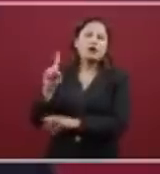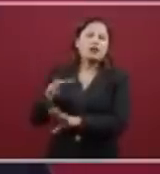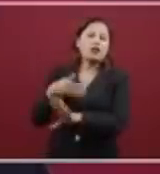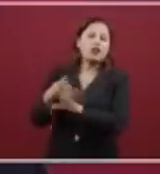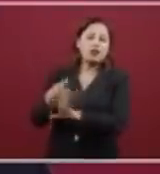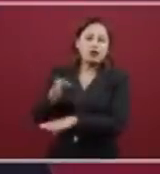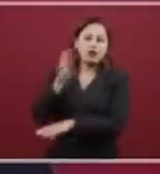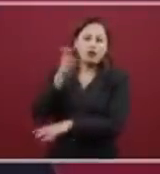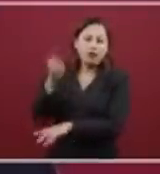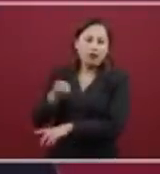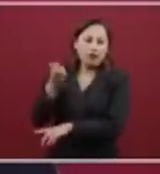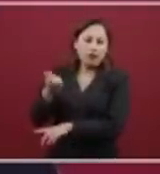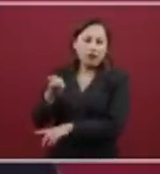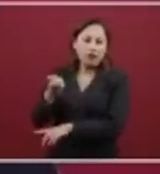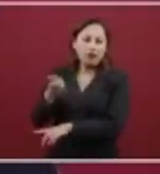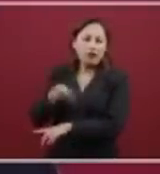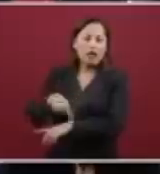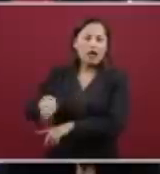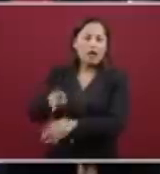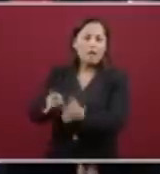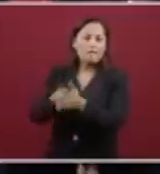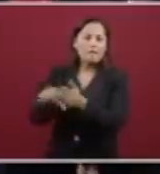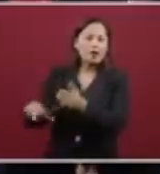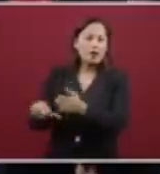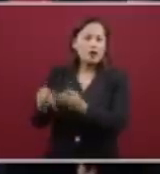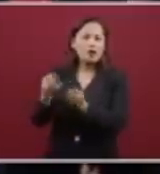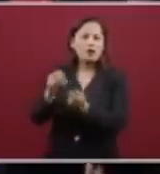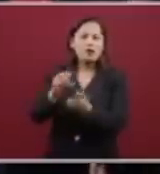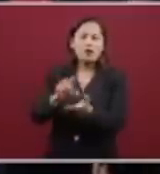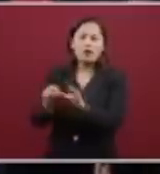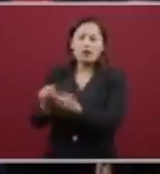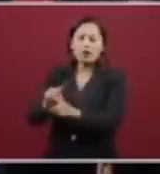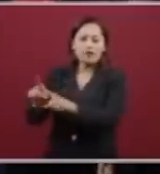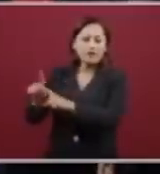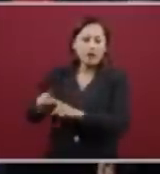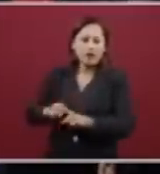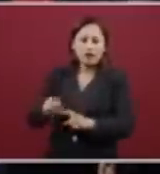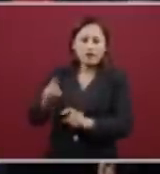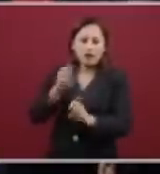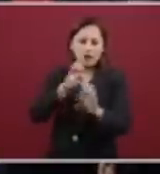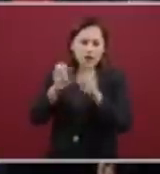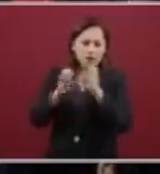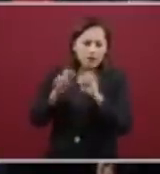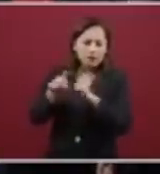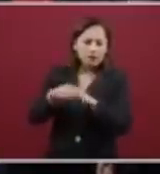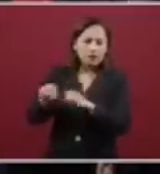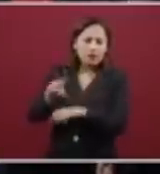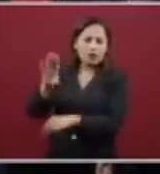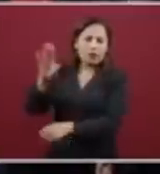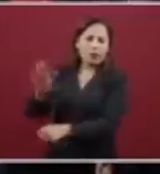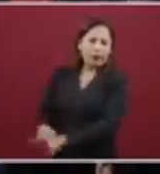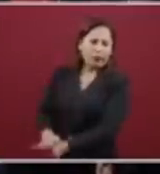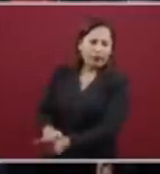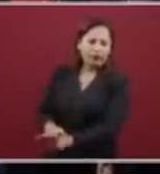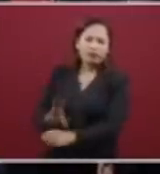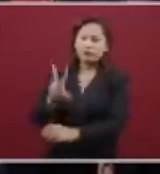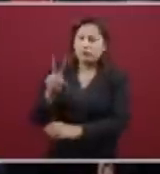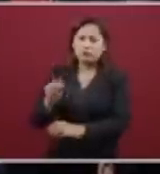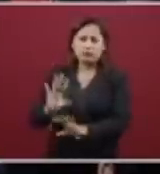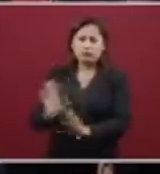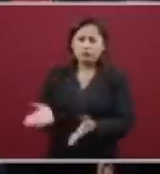los medios de información son absolutamente libres y en este caso